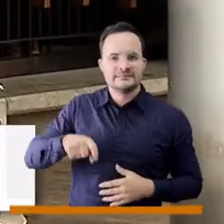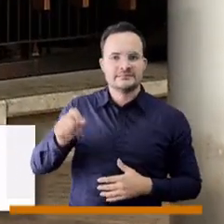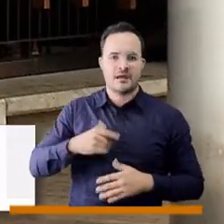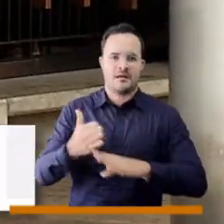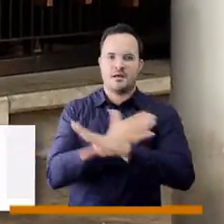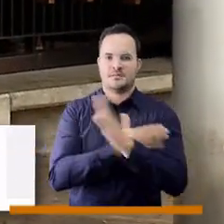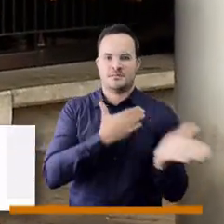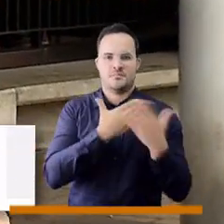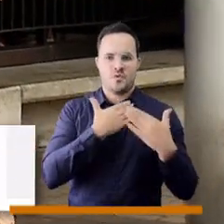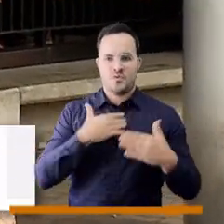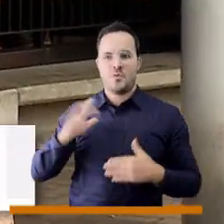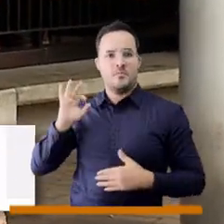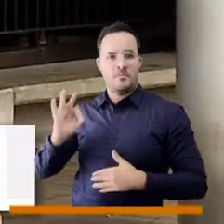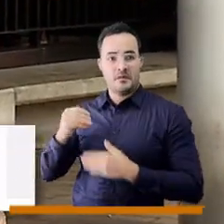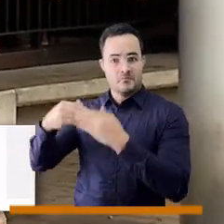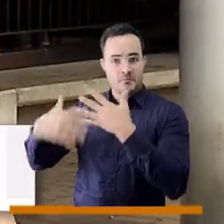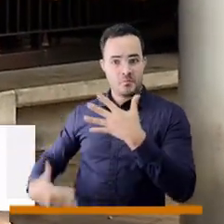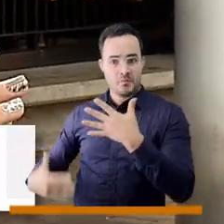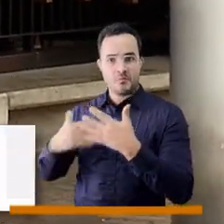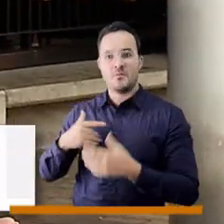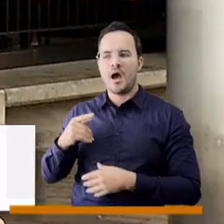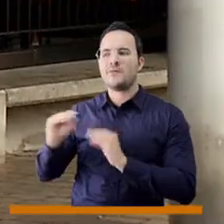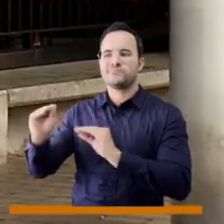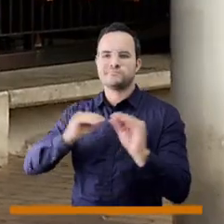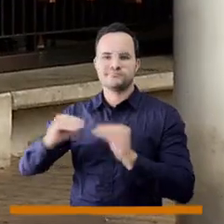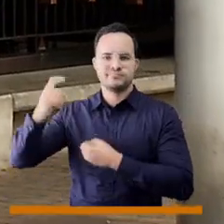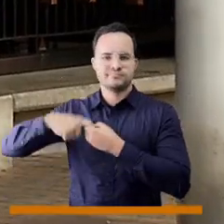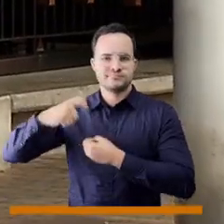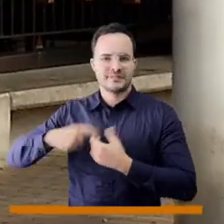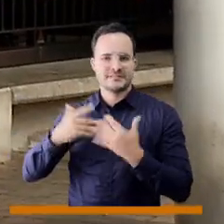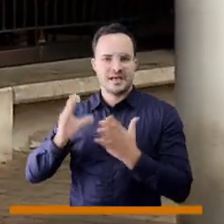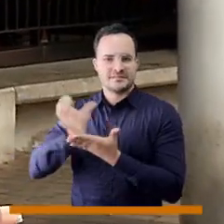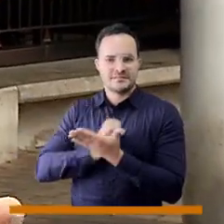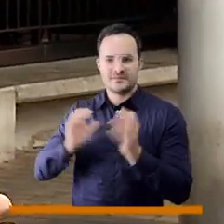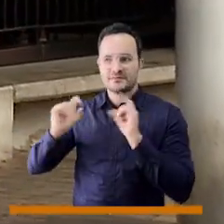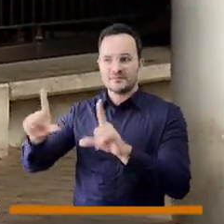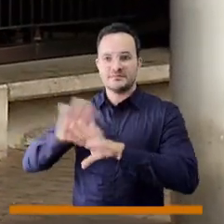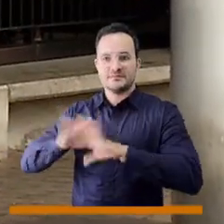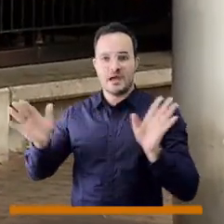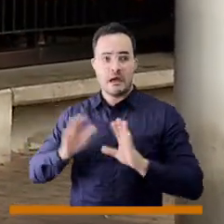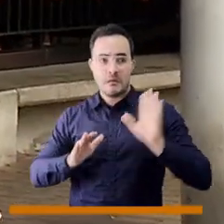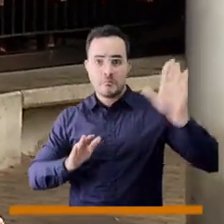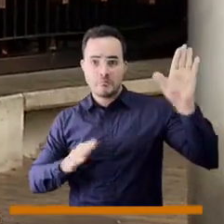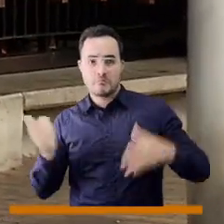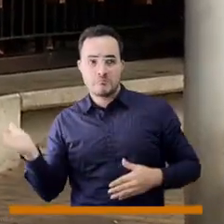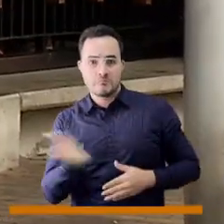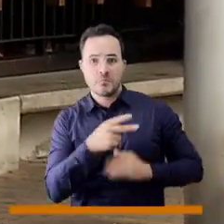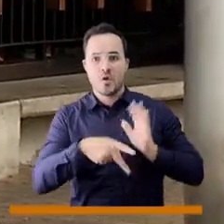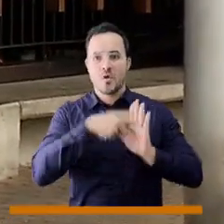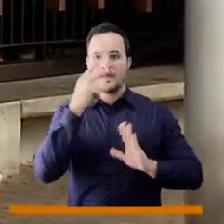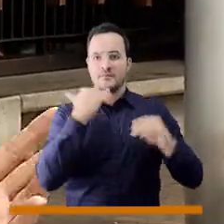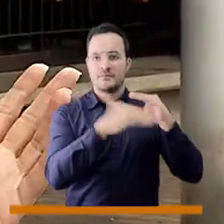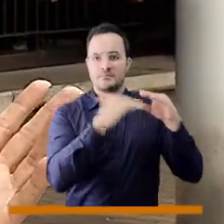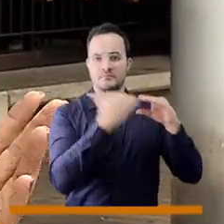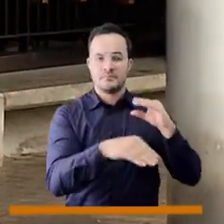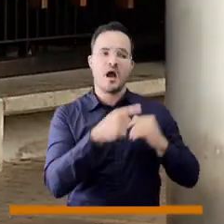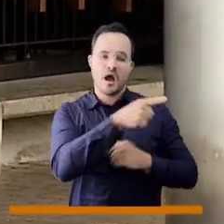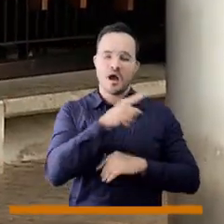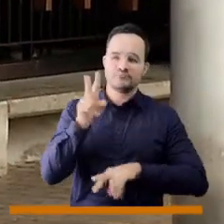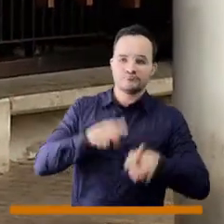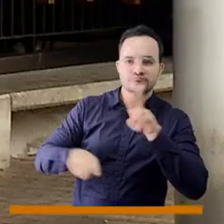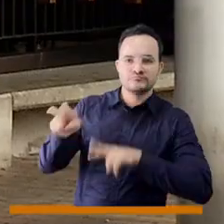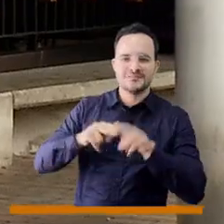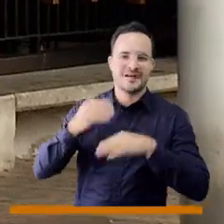nuestro personal que está formado ya en la escuela, que lo tenemos certificado y de ellos les mandamos las hojas de vida para que ahí hagan el proceso